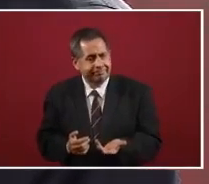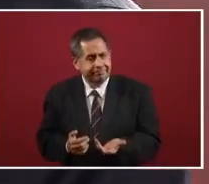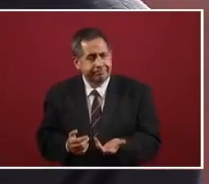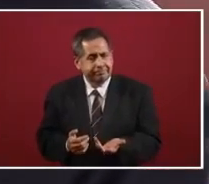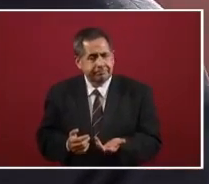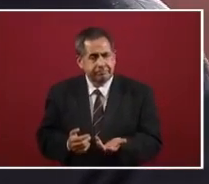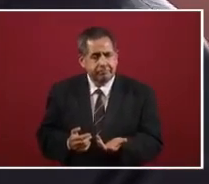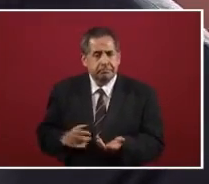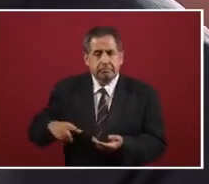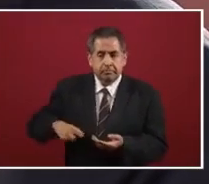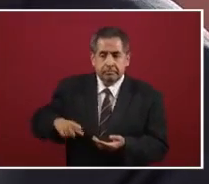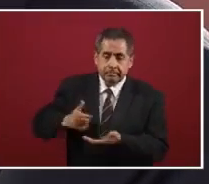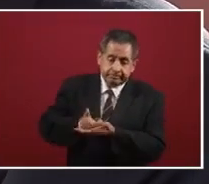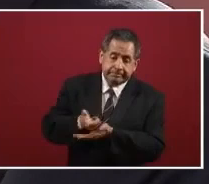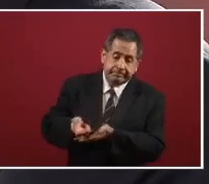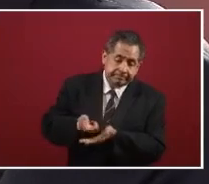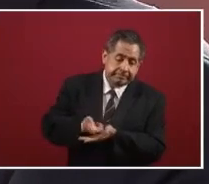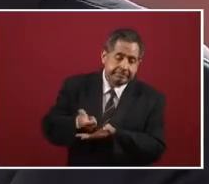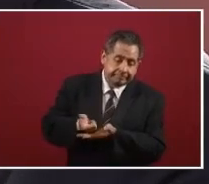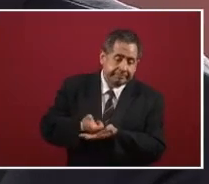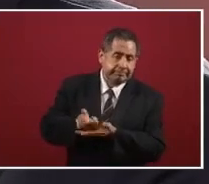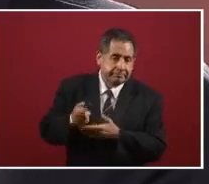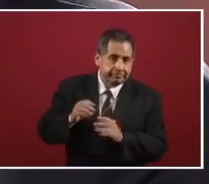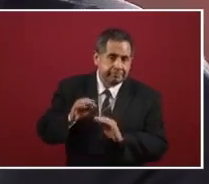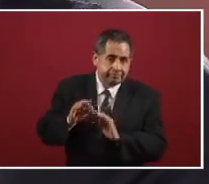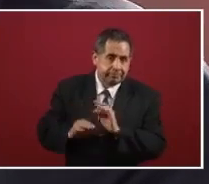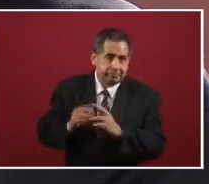Y el Estado además tiene que